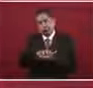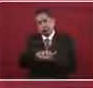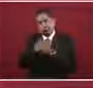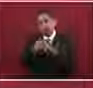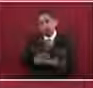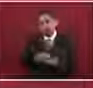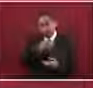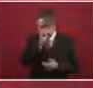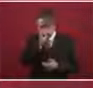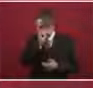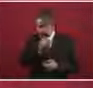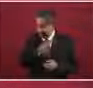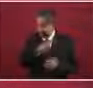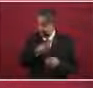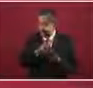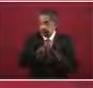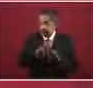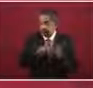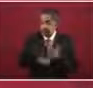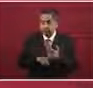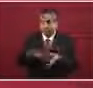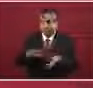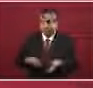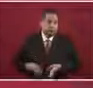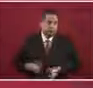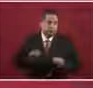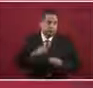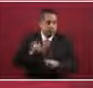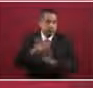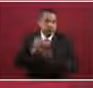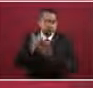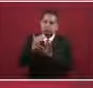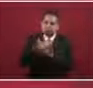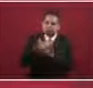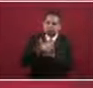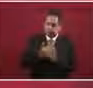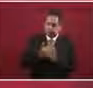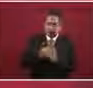reducir los gastos